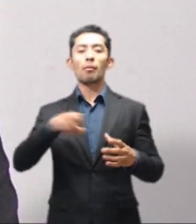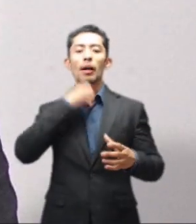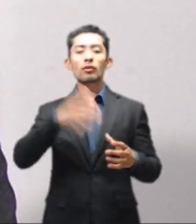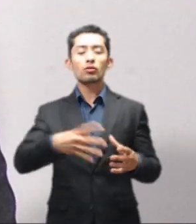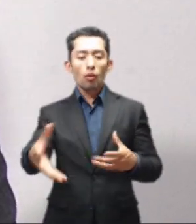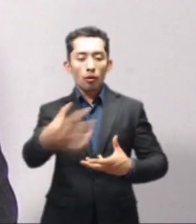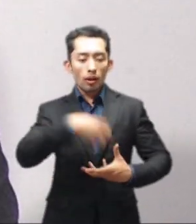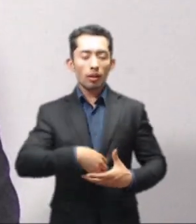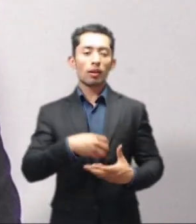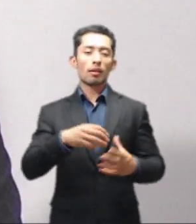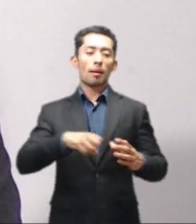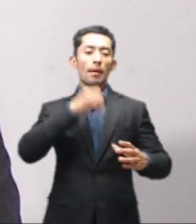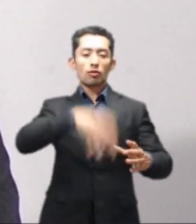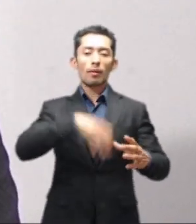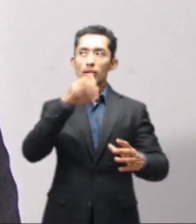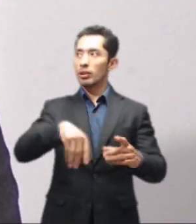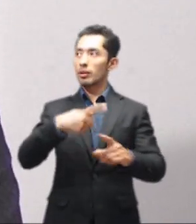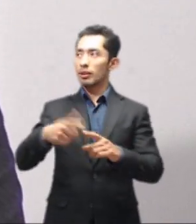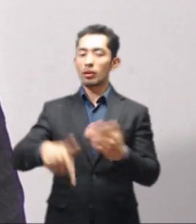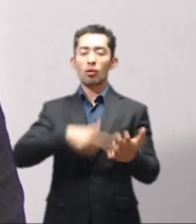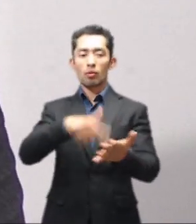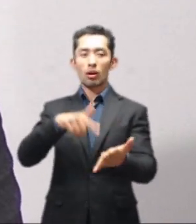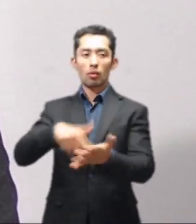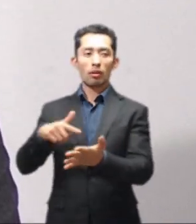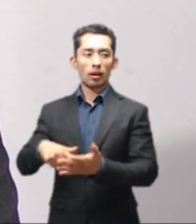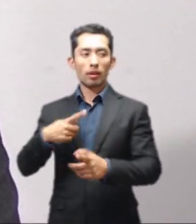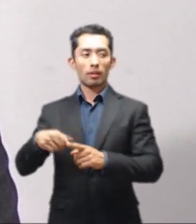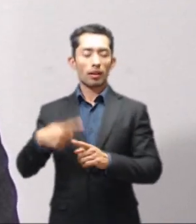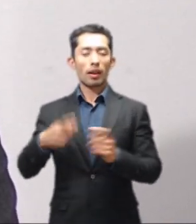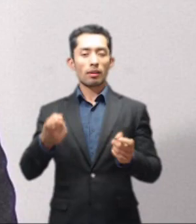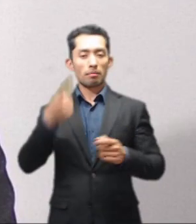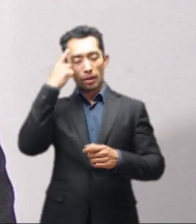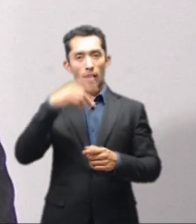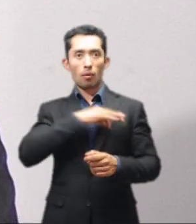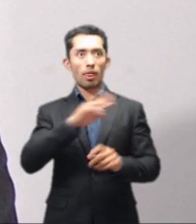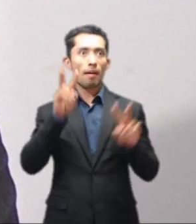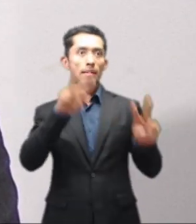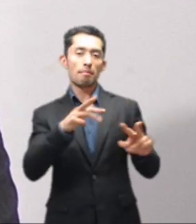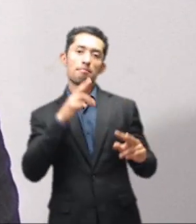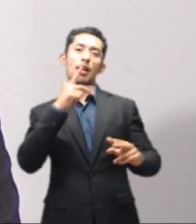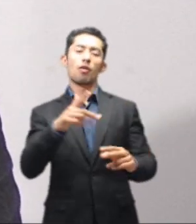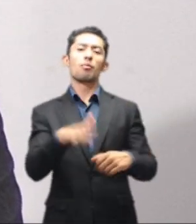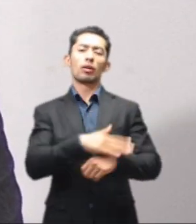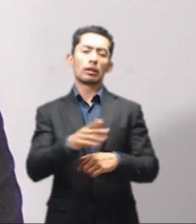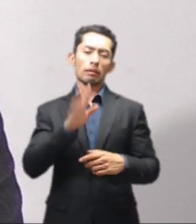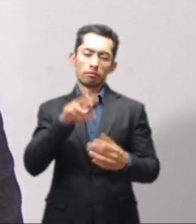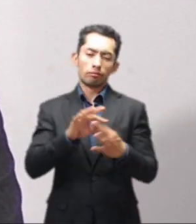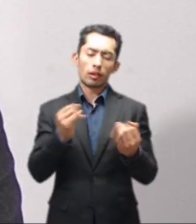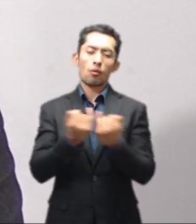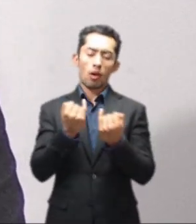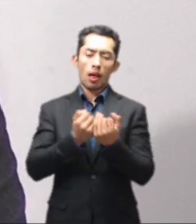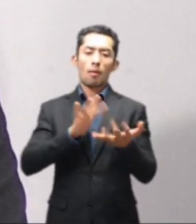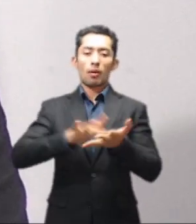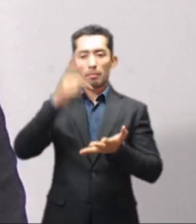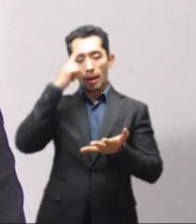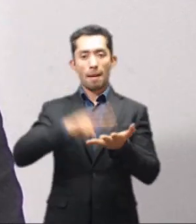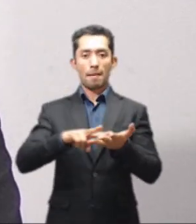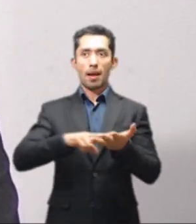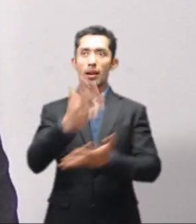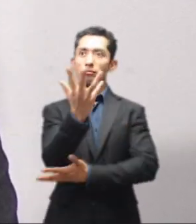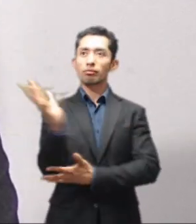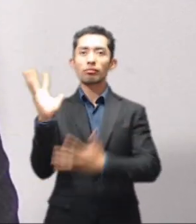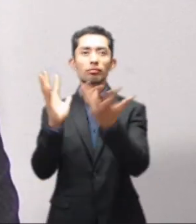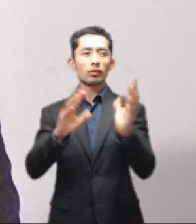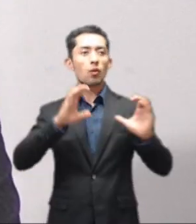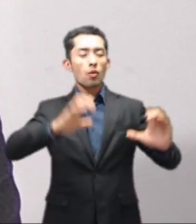botes de basura en todas las localidades eso sería primero para darle una imagen que como todos decimos también apostar a la ecología a que se cuide